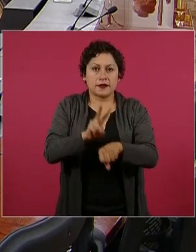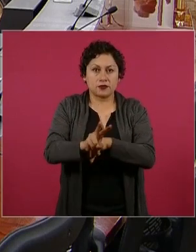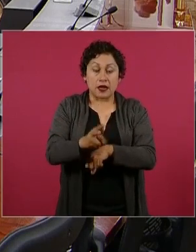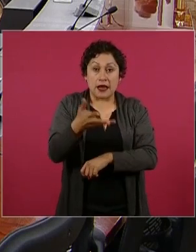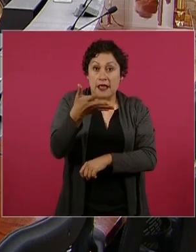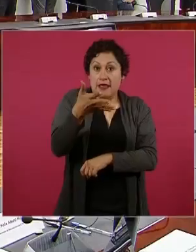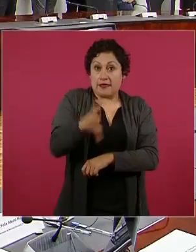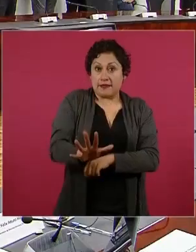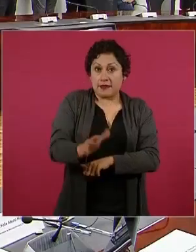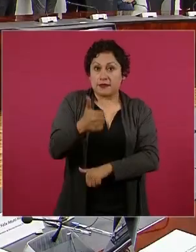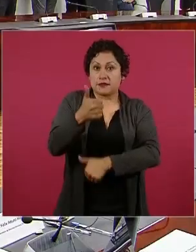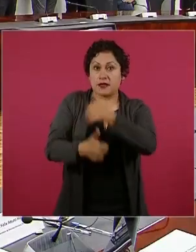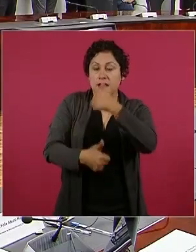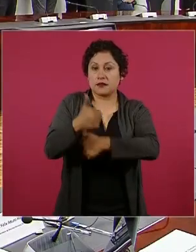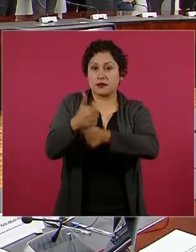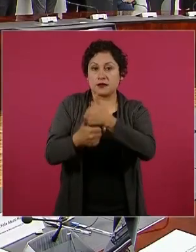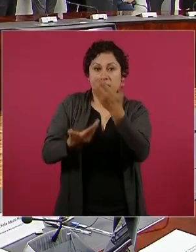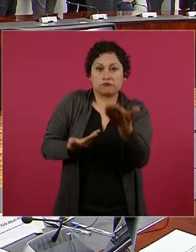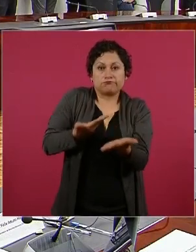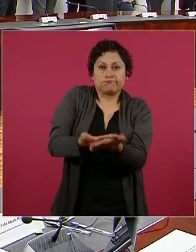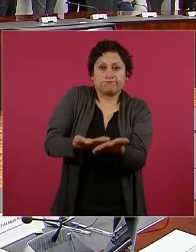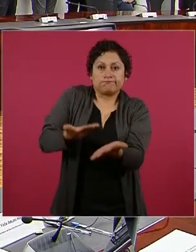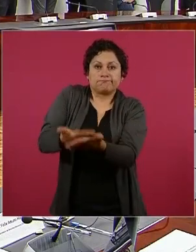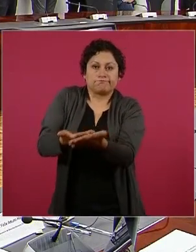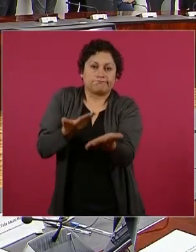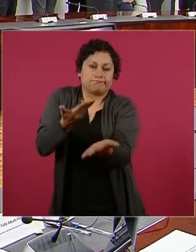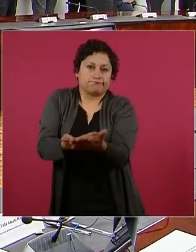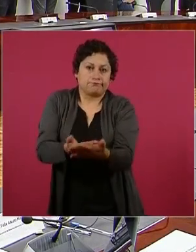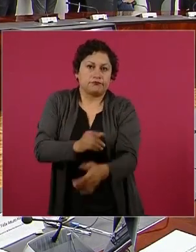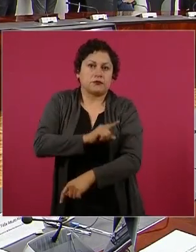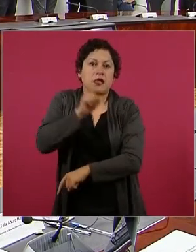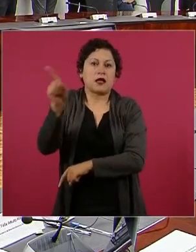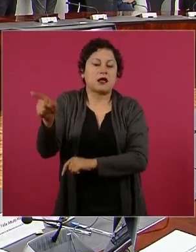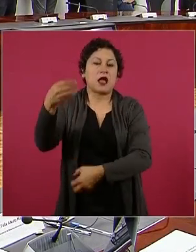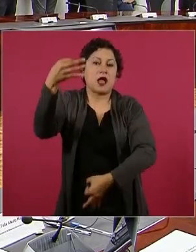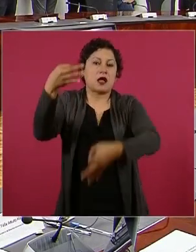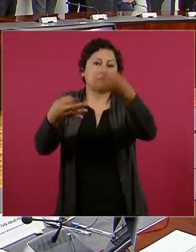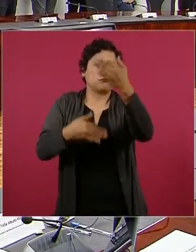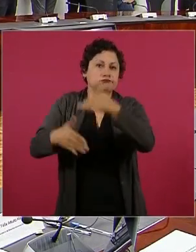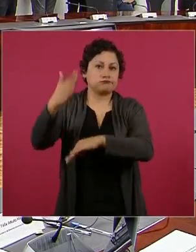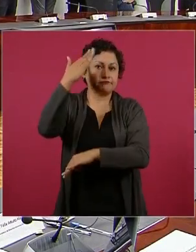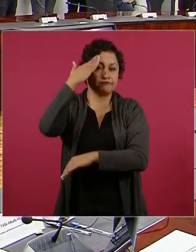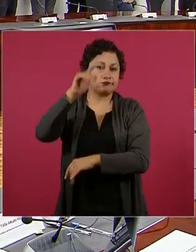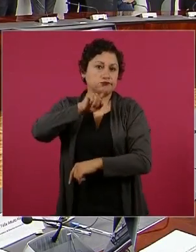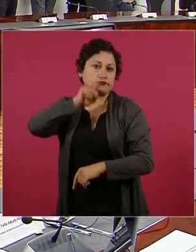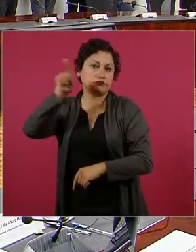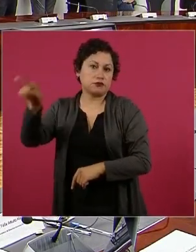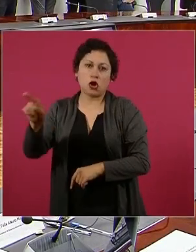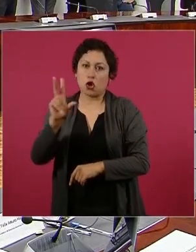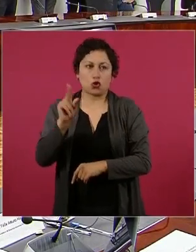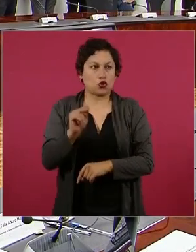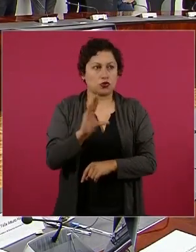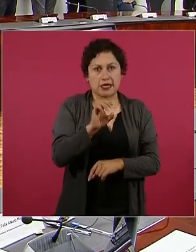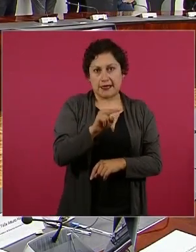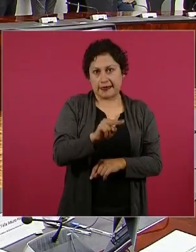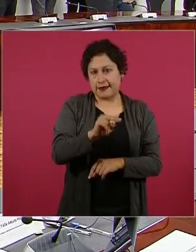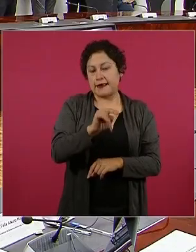van a presentar las pruebas. Esto va a ser en el TCJ, Tribunal Supremo de Justicia. No va a ser en el CNE, que es el Poder